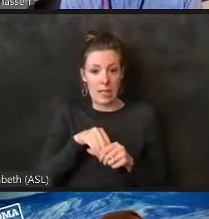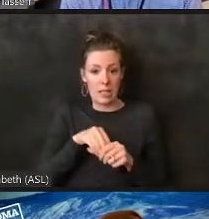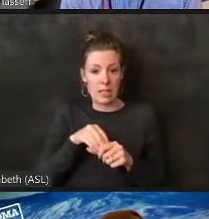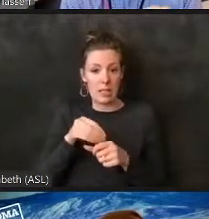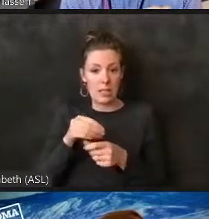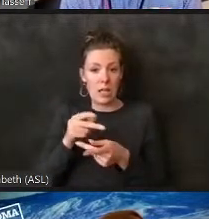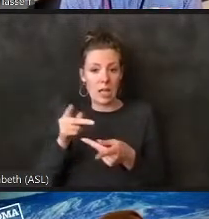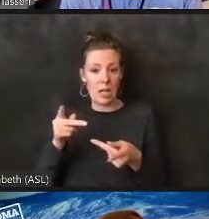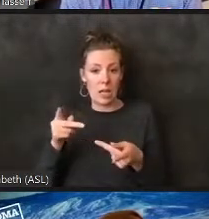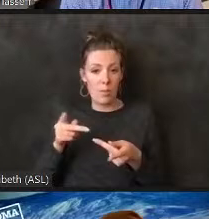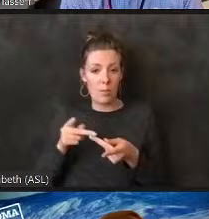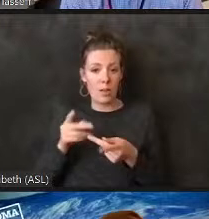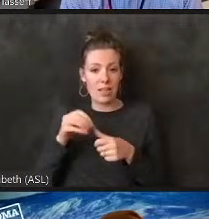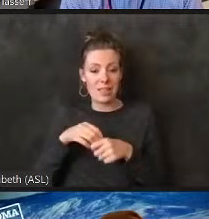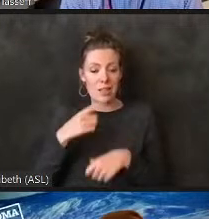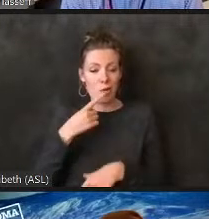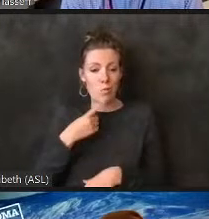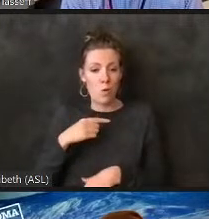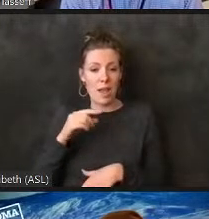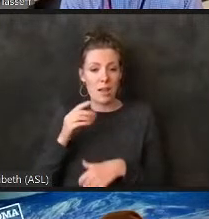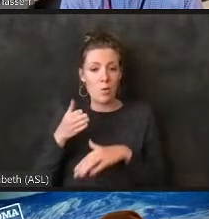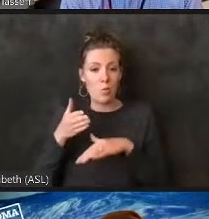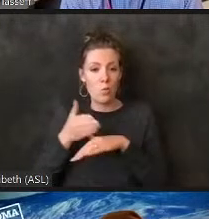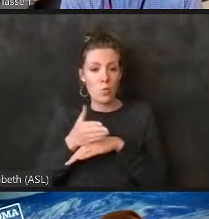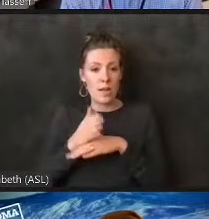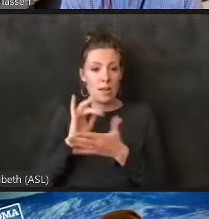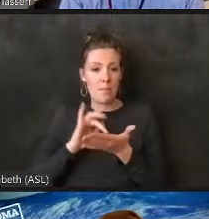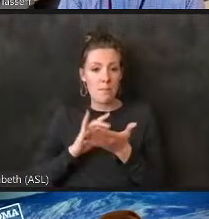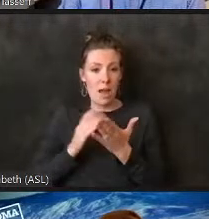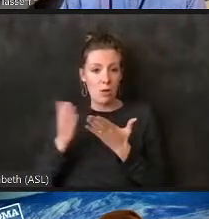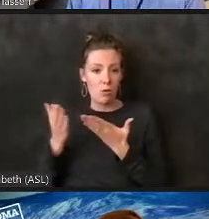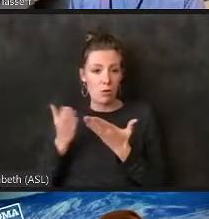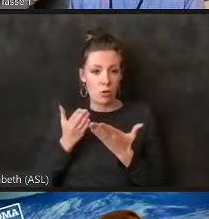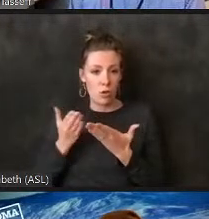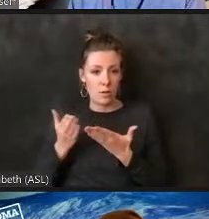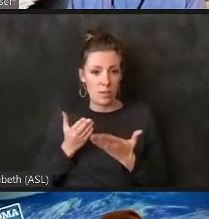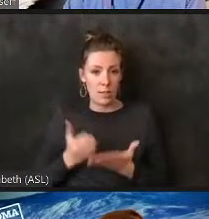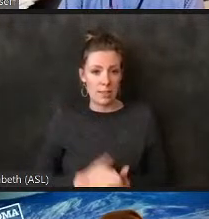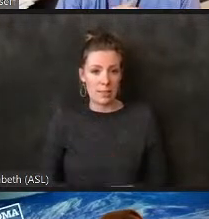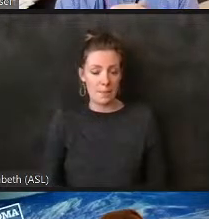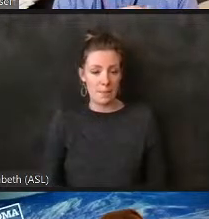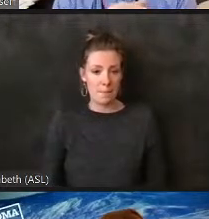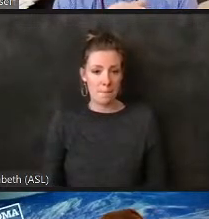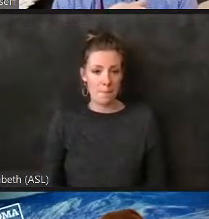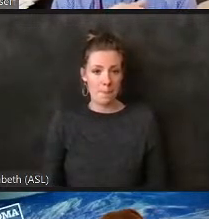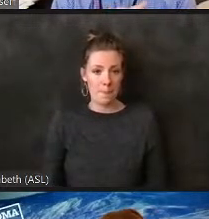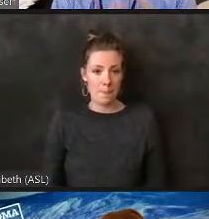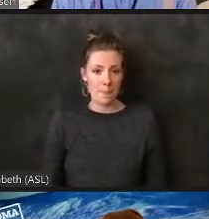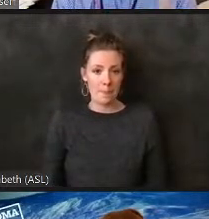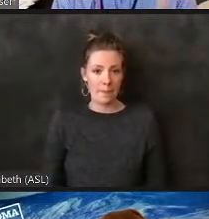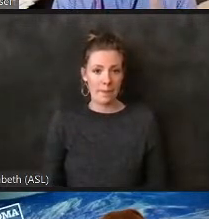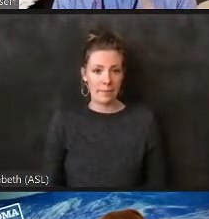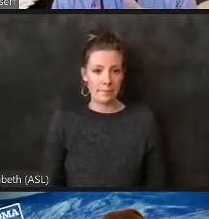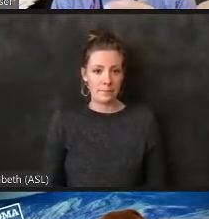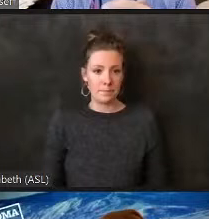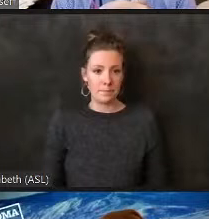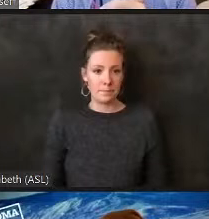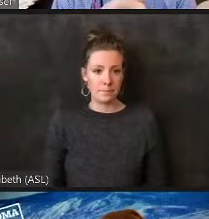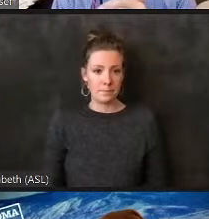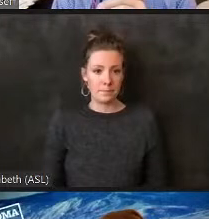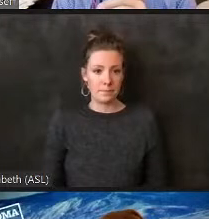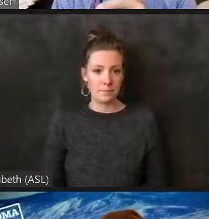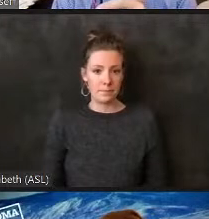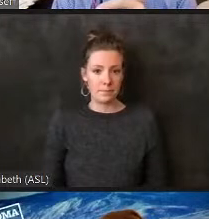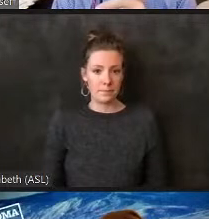En, si se les está dando vacunas en Rawala, en los servicios médicos de Redwood? And I